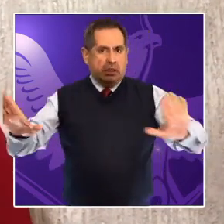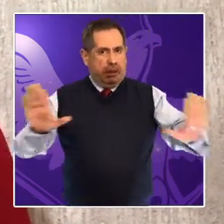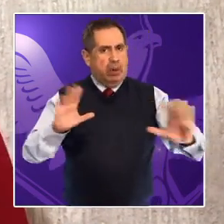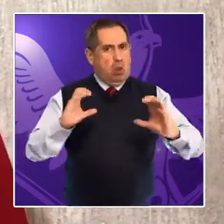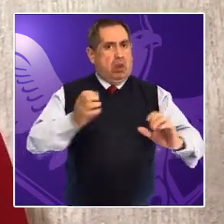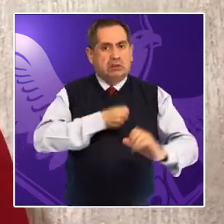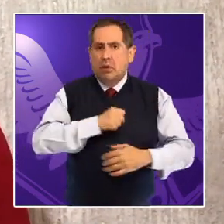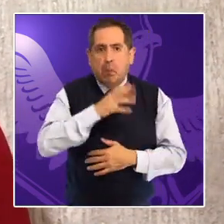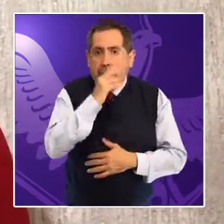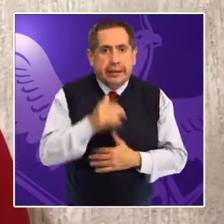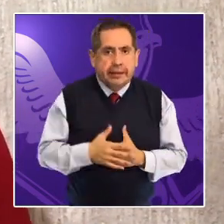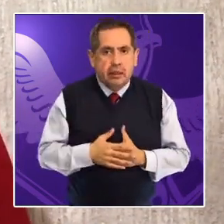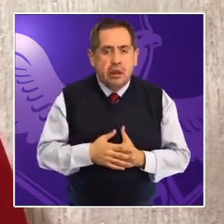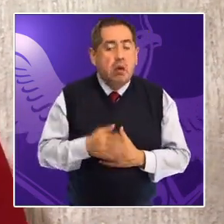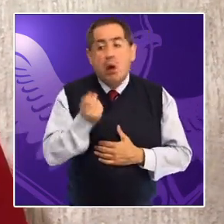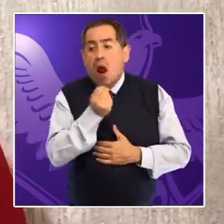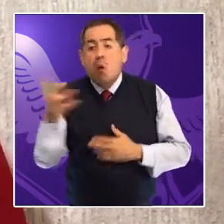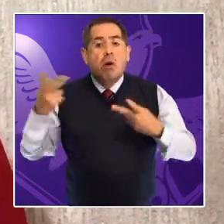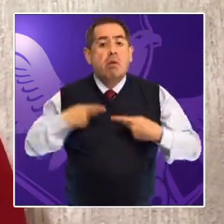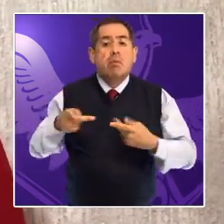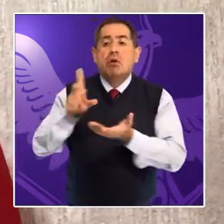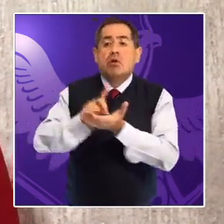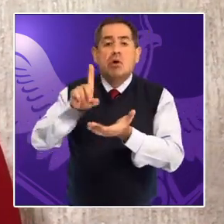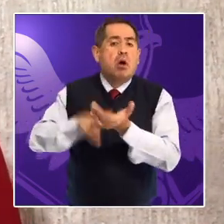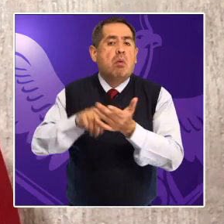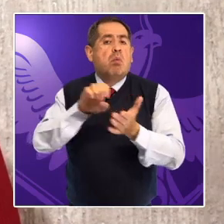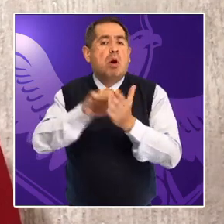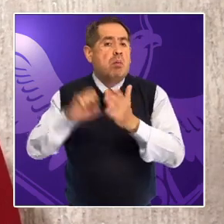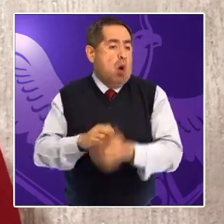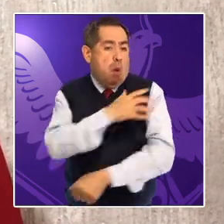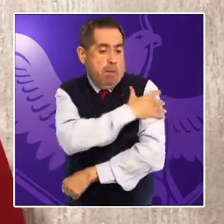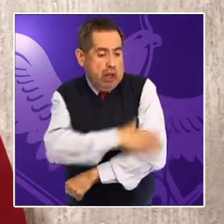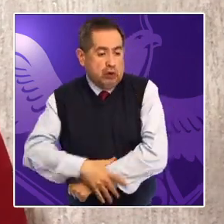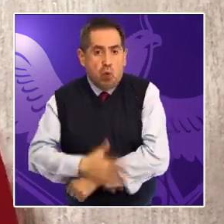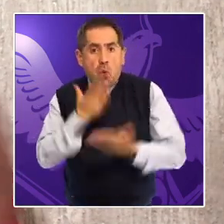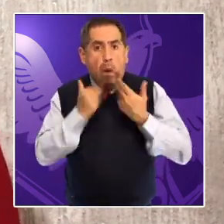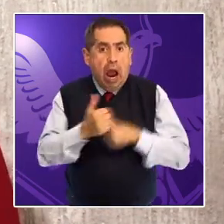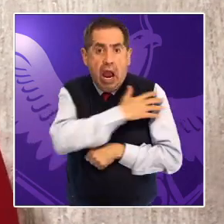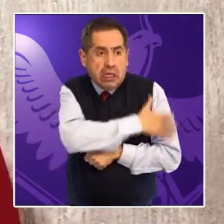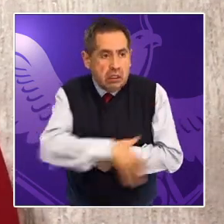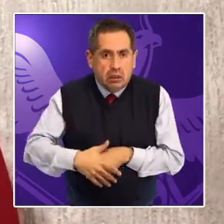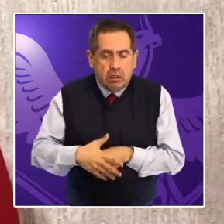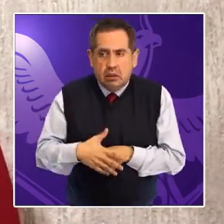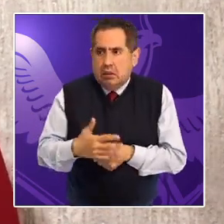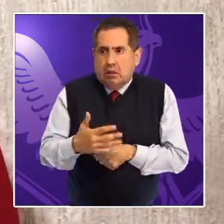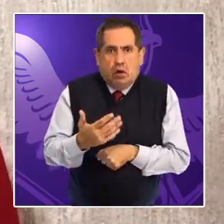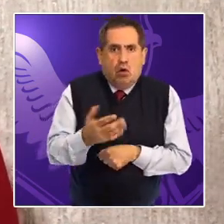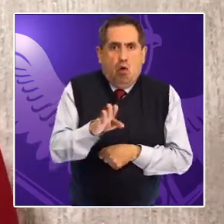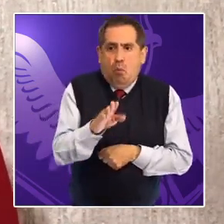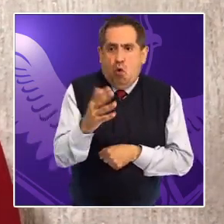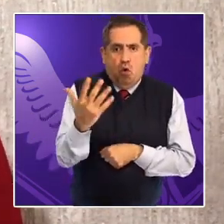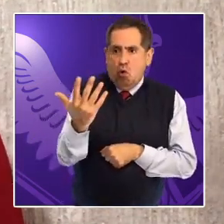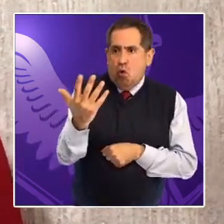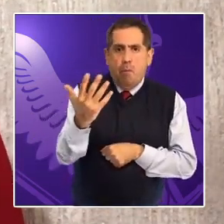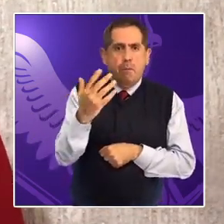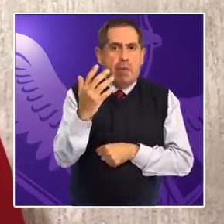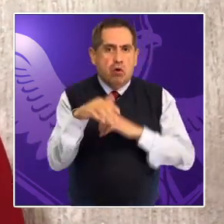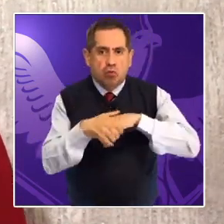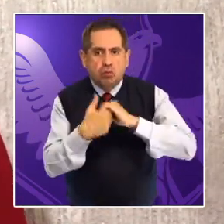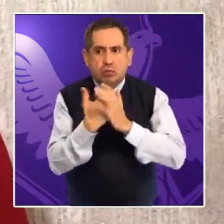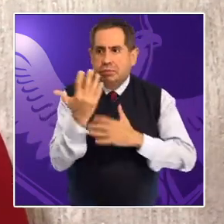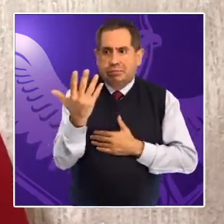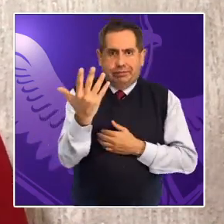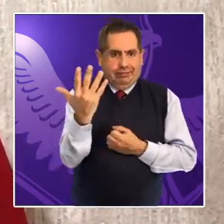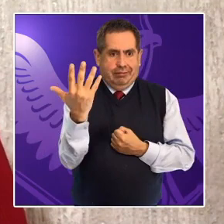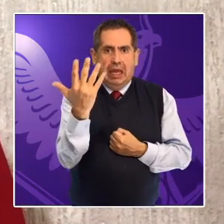personas. Hay otras personas con discapacidad que al faltarles, por ejemplo, un brazo, diversas cosas, no tienen tanta facilidad para lavarse las manos,